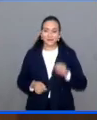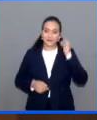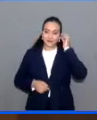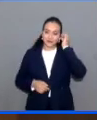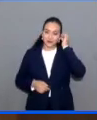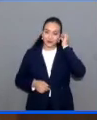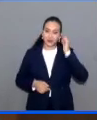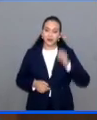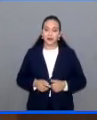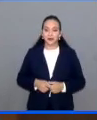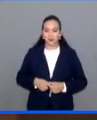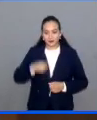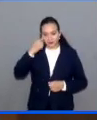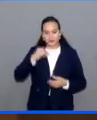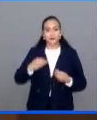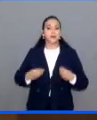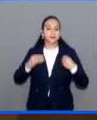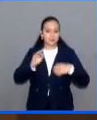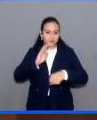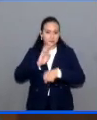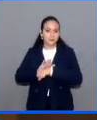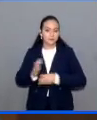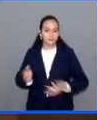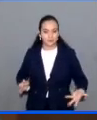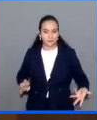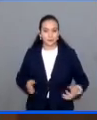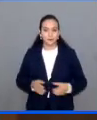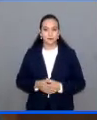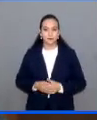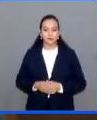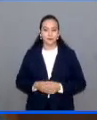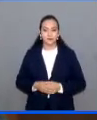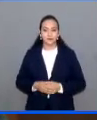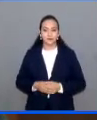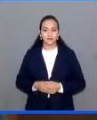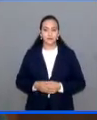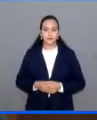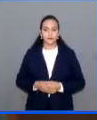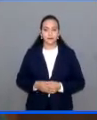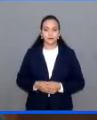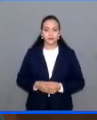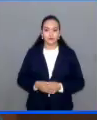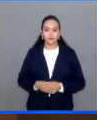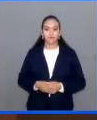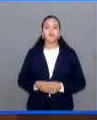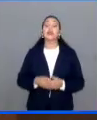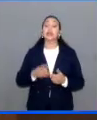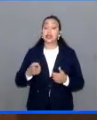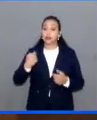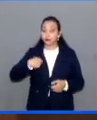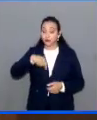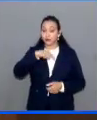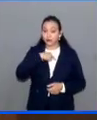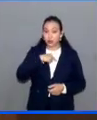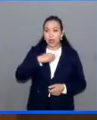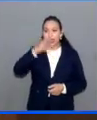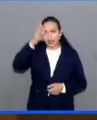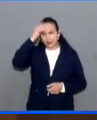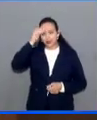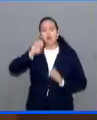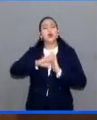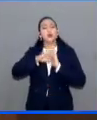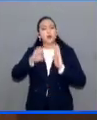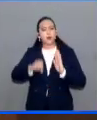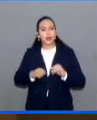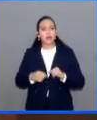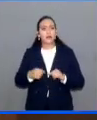capacidad jurídica de obtener cosas o obtener nuestras propias credenciales de lector, de manejo y